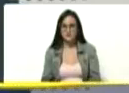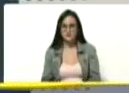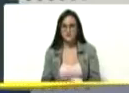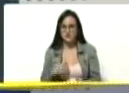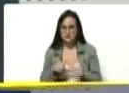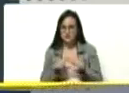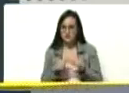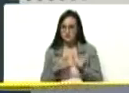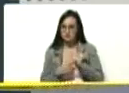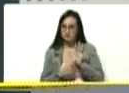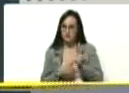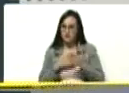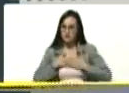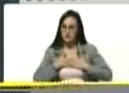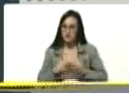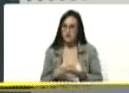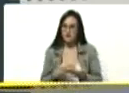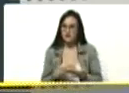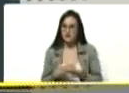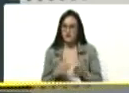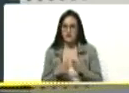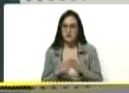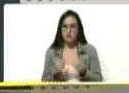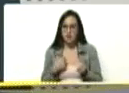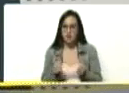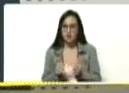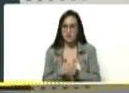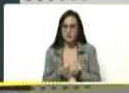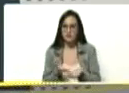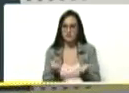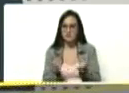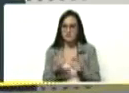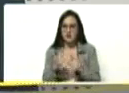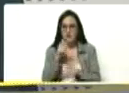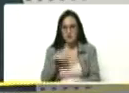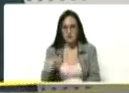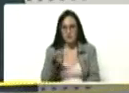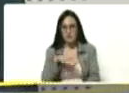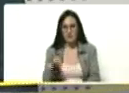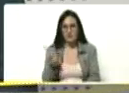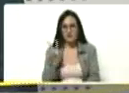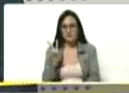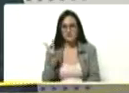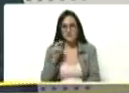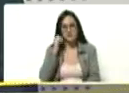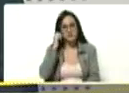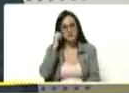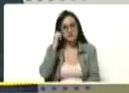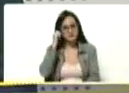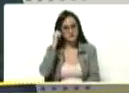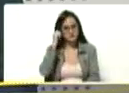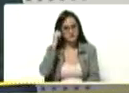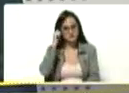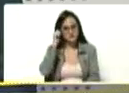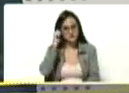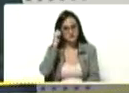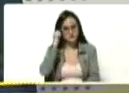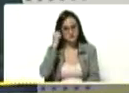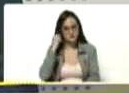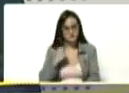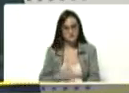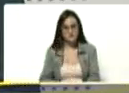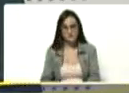y muestro total solidaridad como todos con usted y con el pueblo venezolano. I think now is a golden opportunity